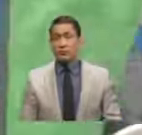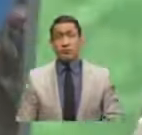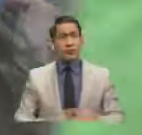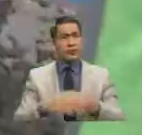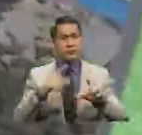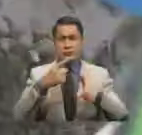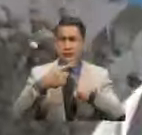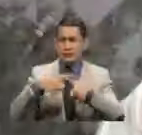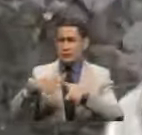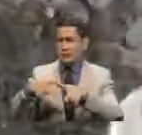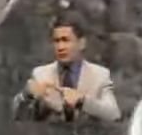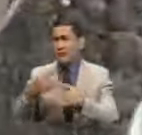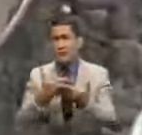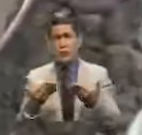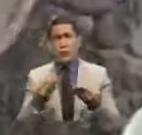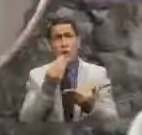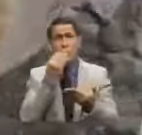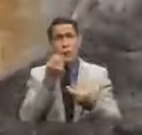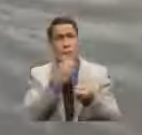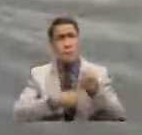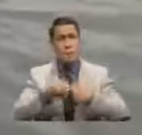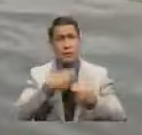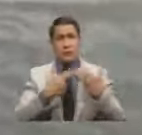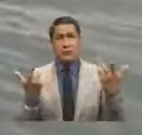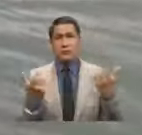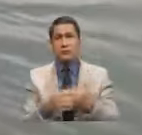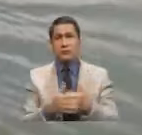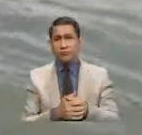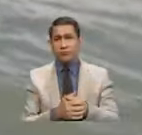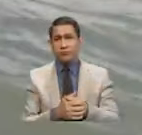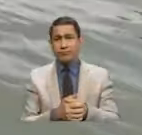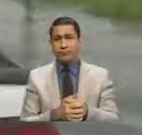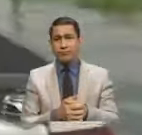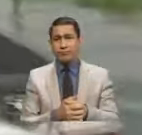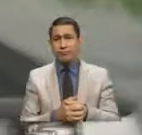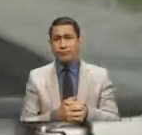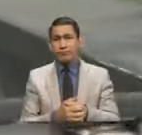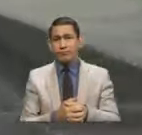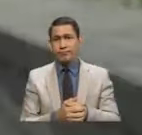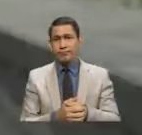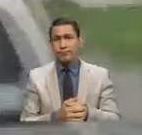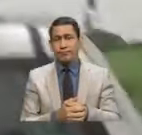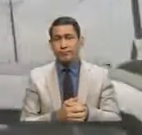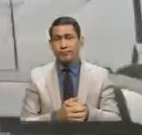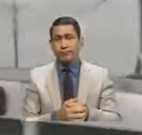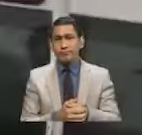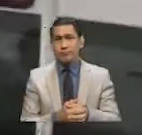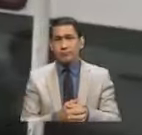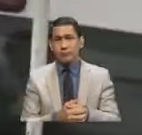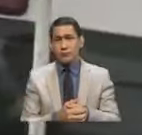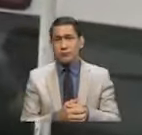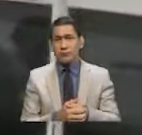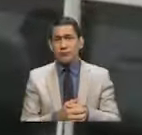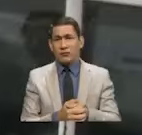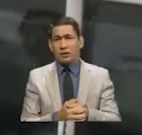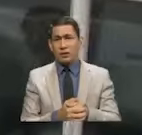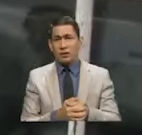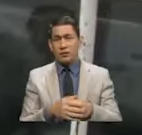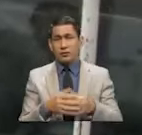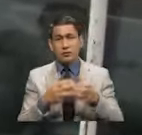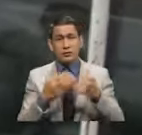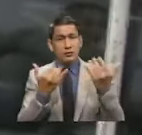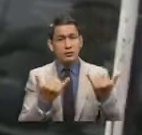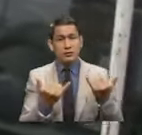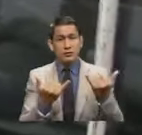y maduros lampreados. Como siempre, aquí hay que hacer trasbordos y para no pagar hay que tirar dedos, definitivamente. O se paga el bus